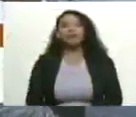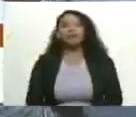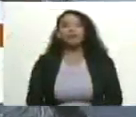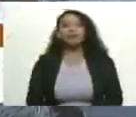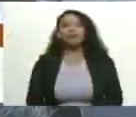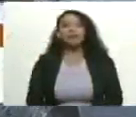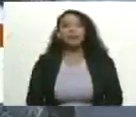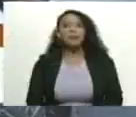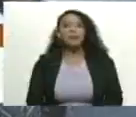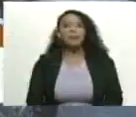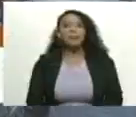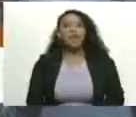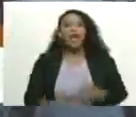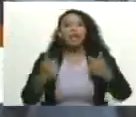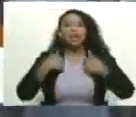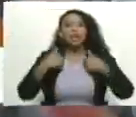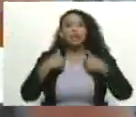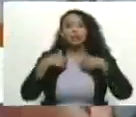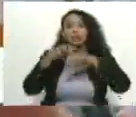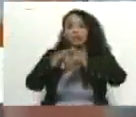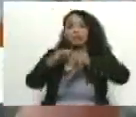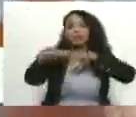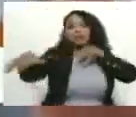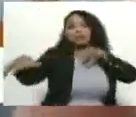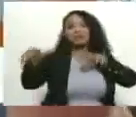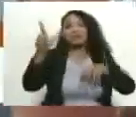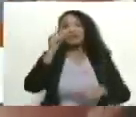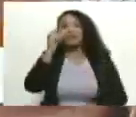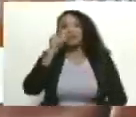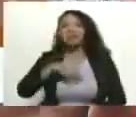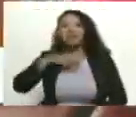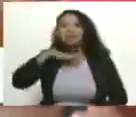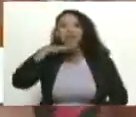Casi todos, yo veo de aquí puros hombres.